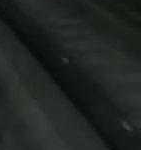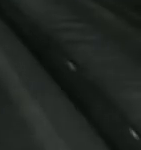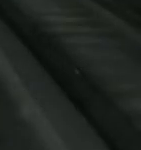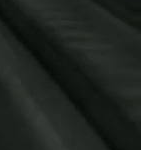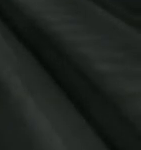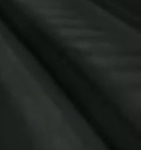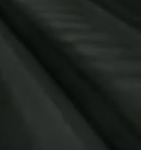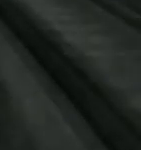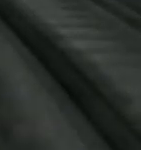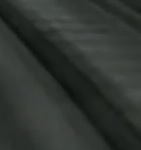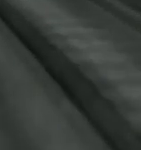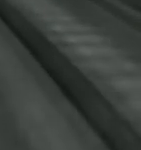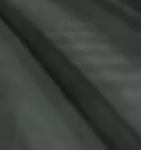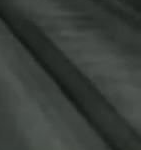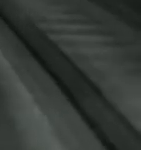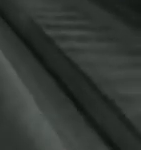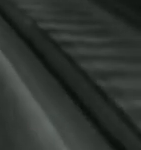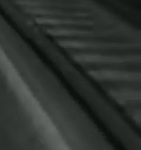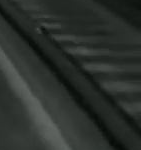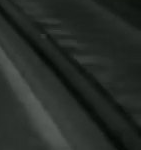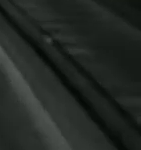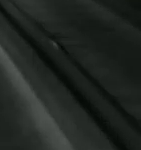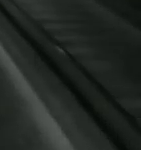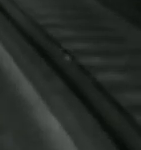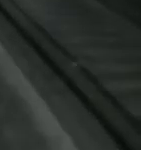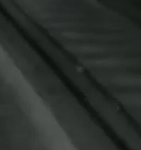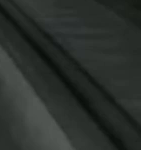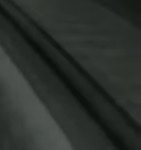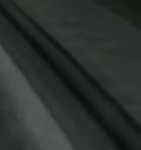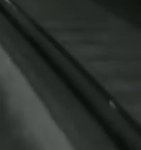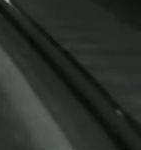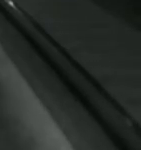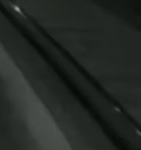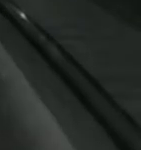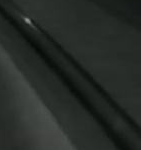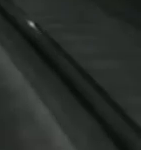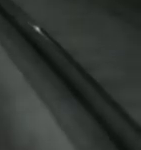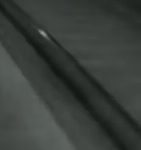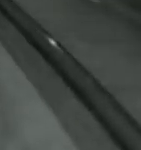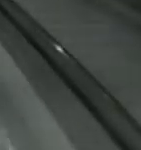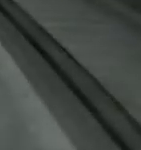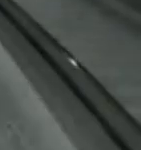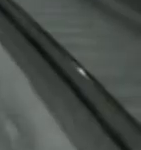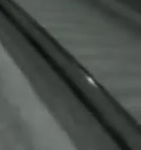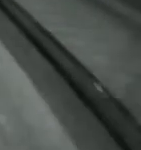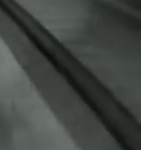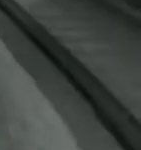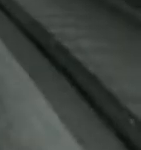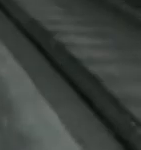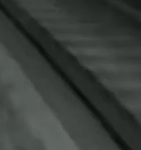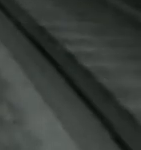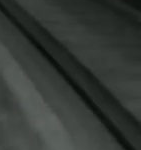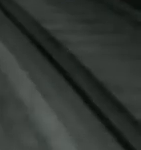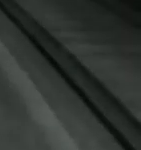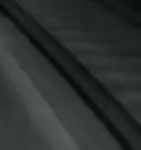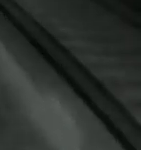todo el tiempo, cada 6 segundos, para que deje de sonar. Esto da cuenta de que estaba absolutamente despierto. A las 7 de la mañana,